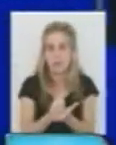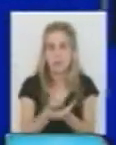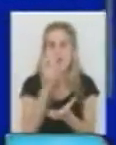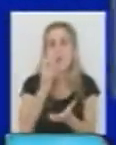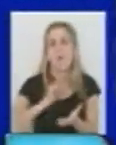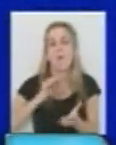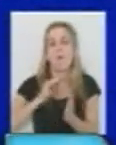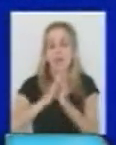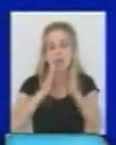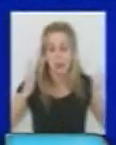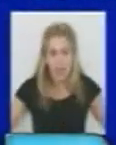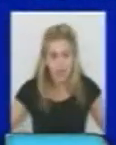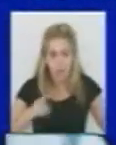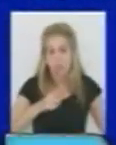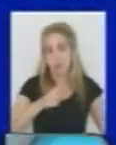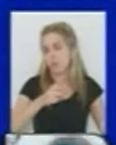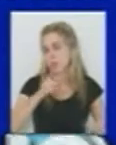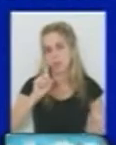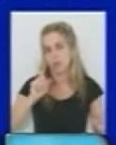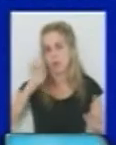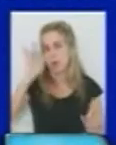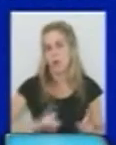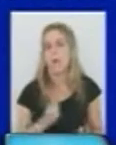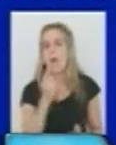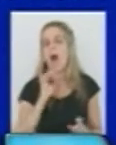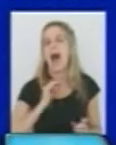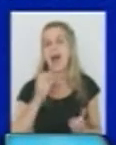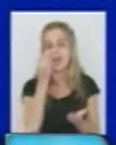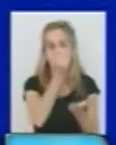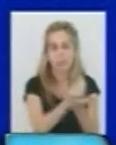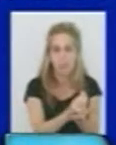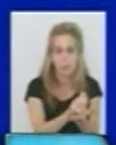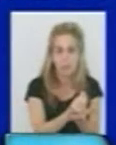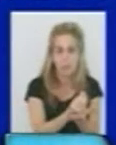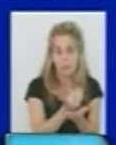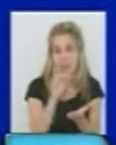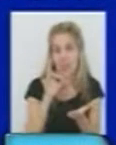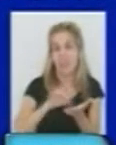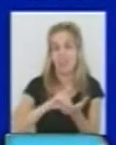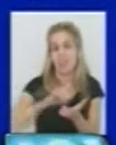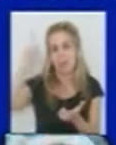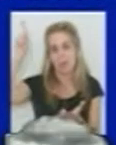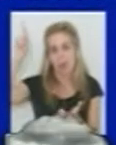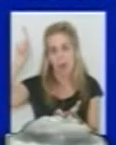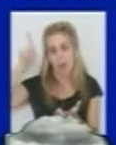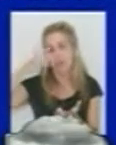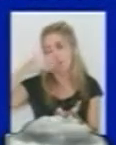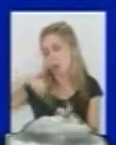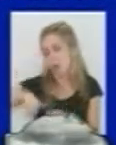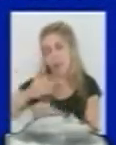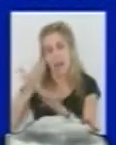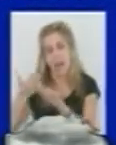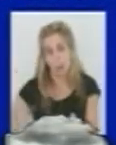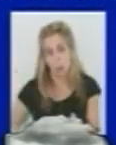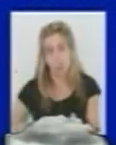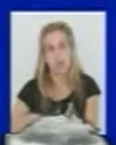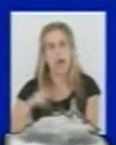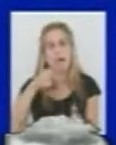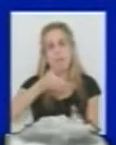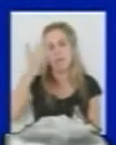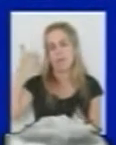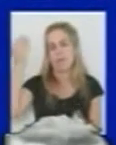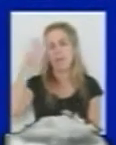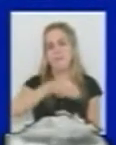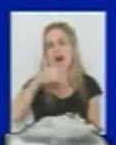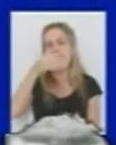cumplió? No. Un año nada más de mandato Martín Insaurralde. Presencia en votaciones. Sobre